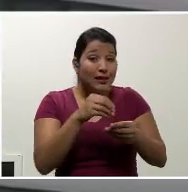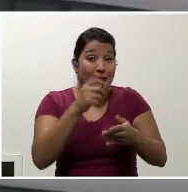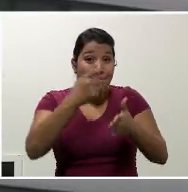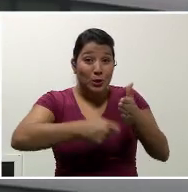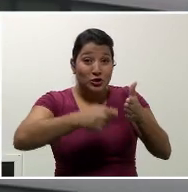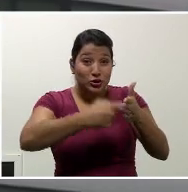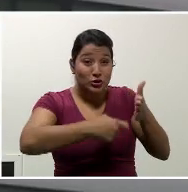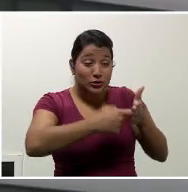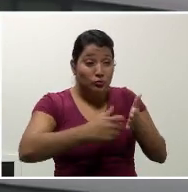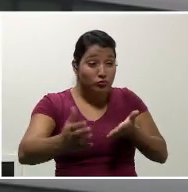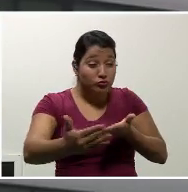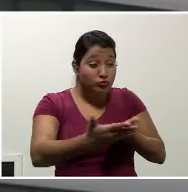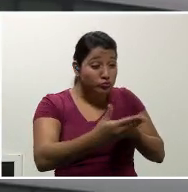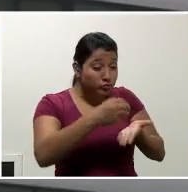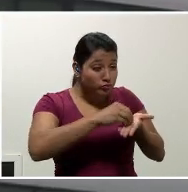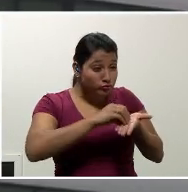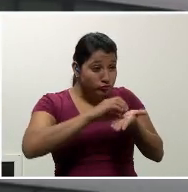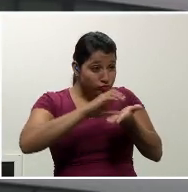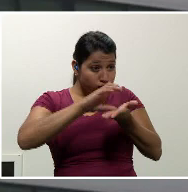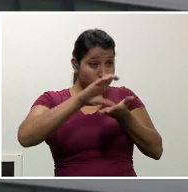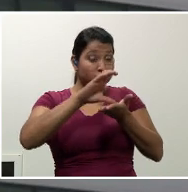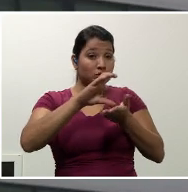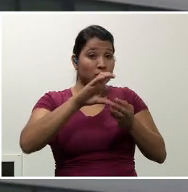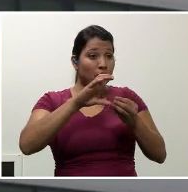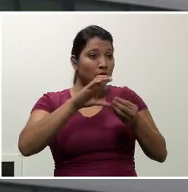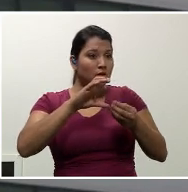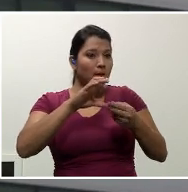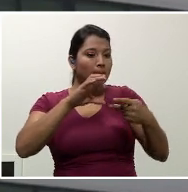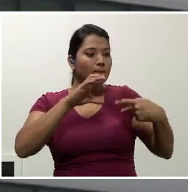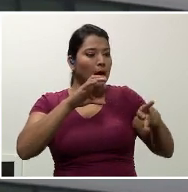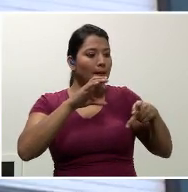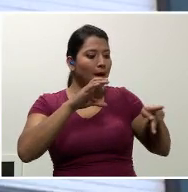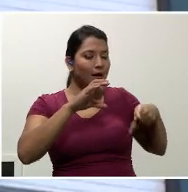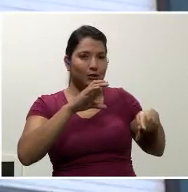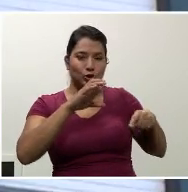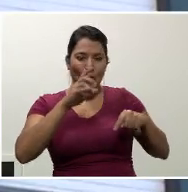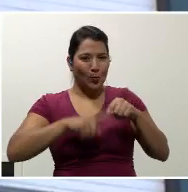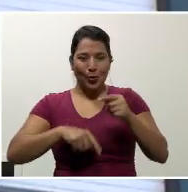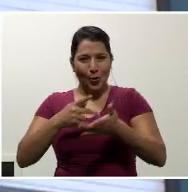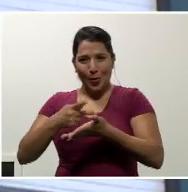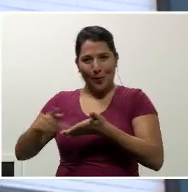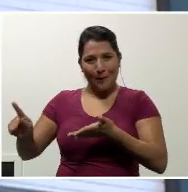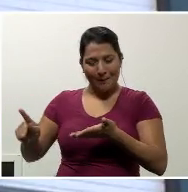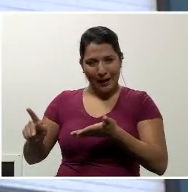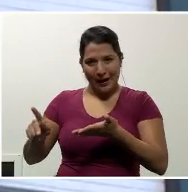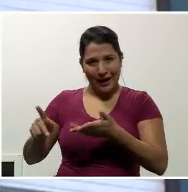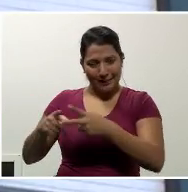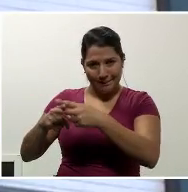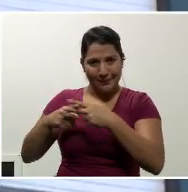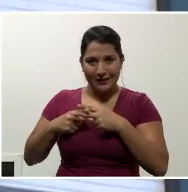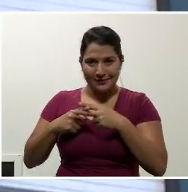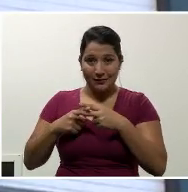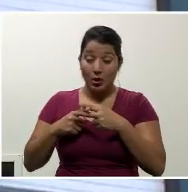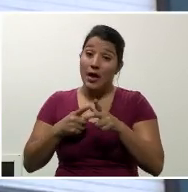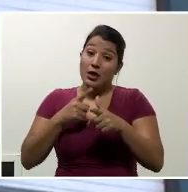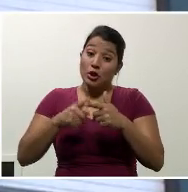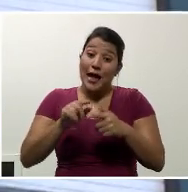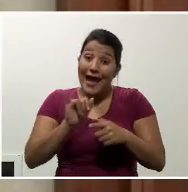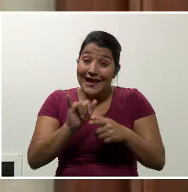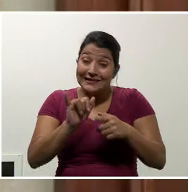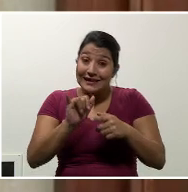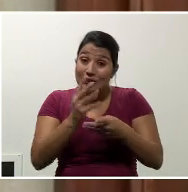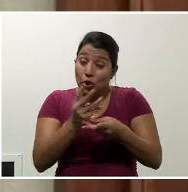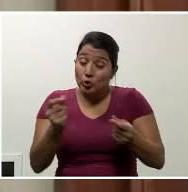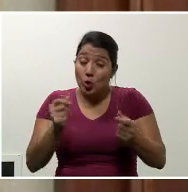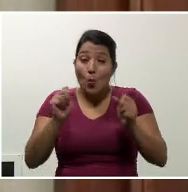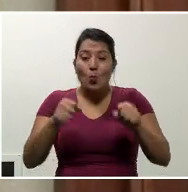Para el economista y profesor universitario Daniel Suchar, esto vendría a ser un plan de salvamento a las finanzas públicas del país.